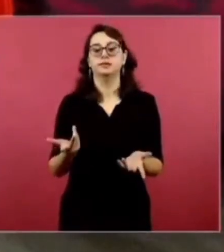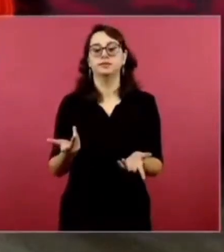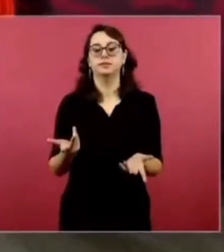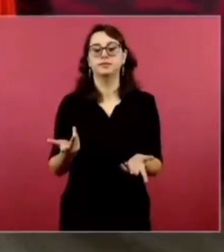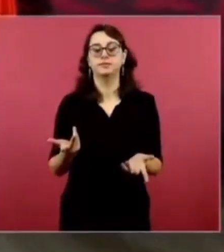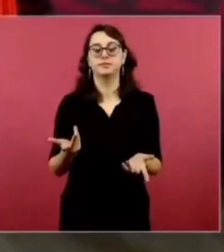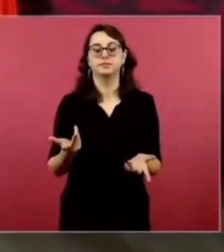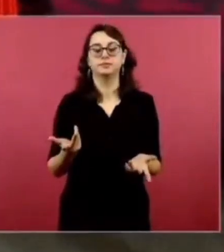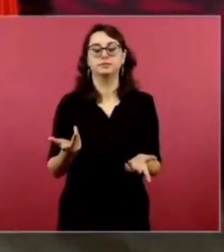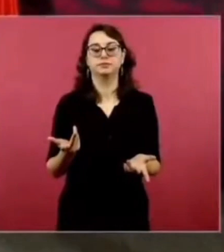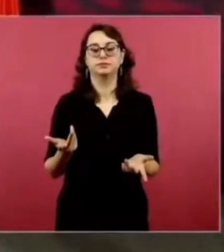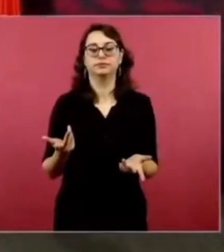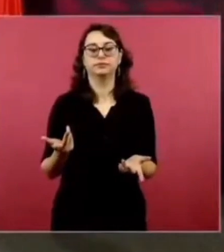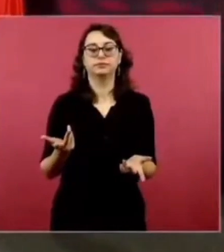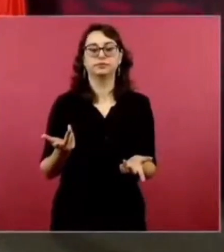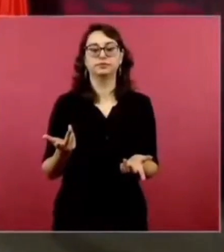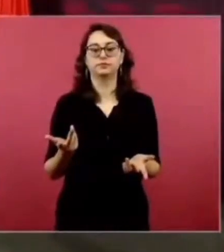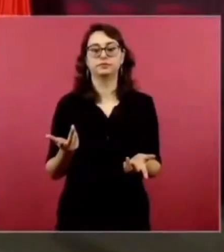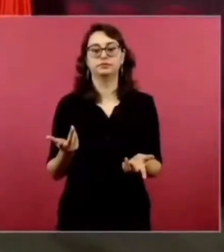tengo que